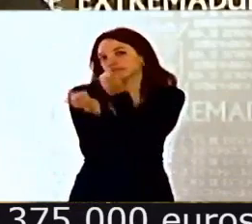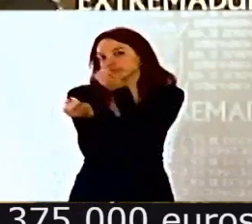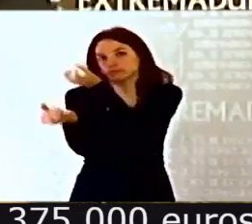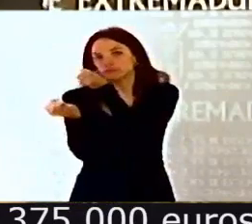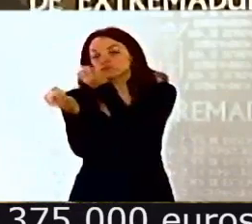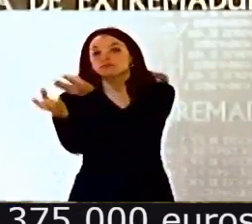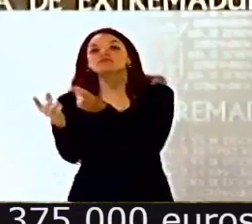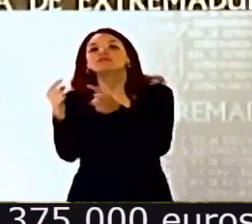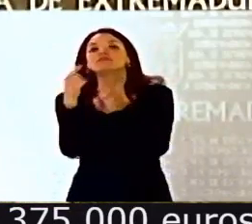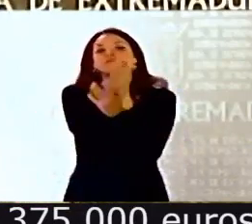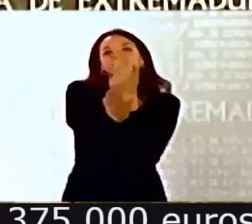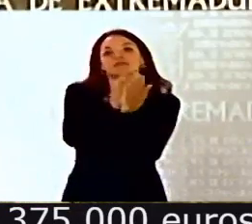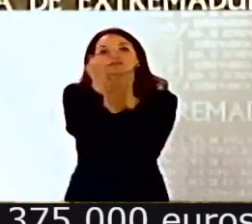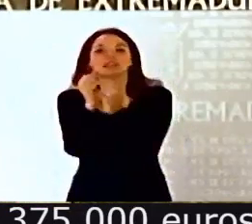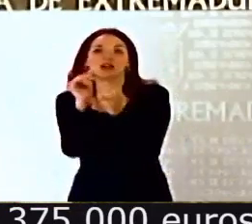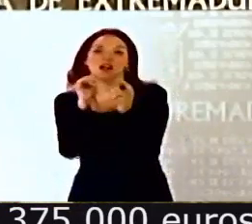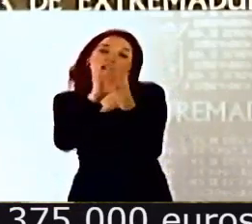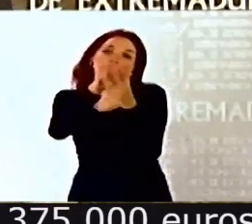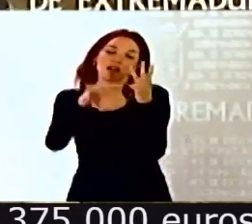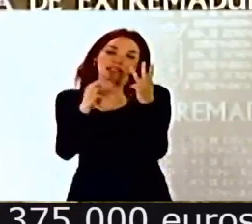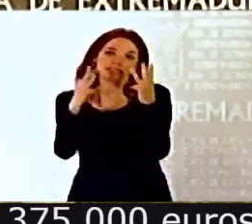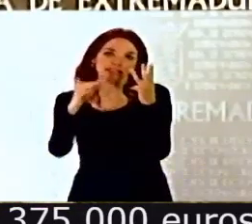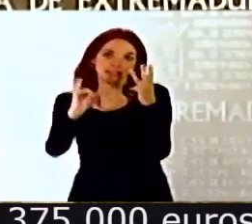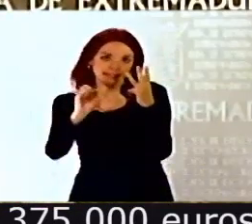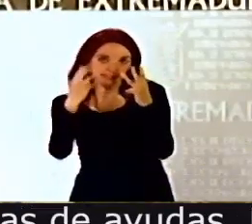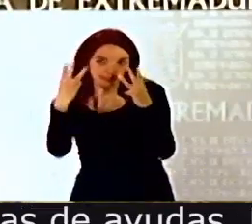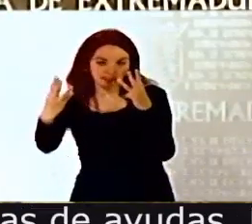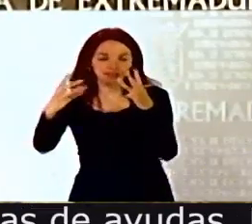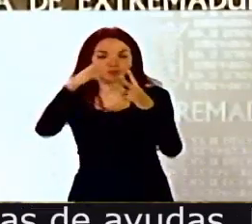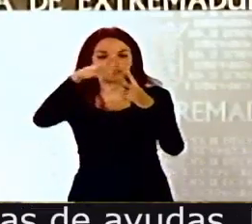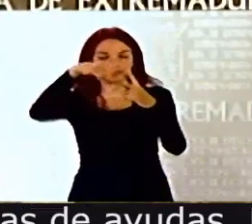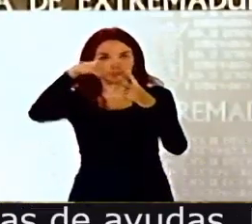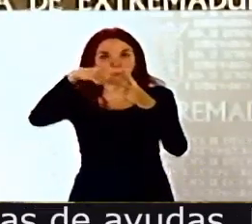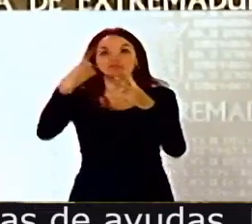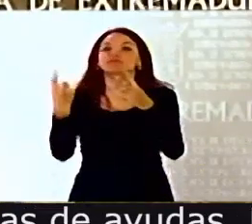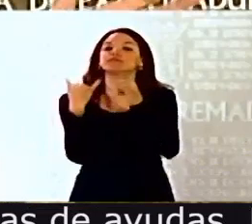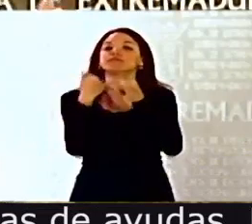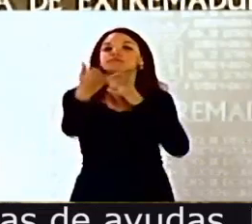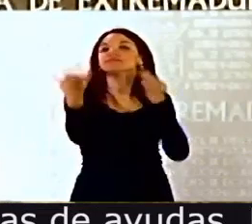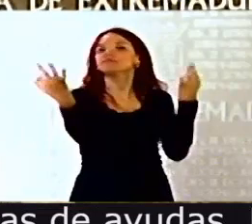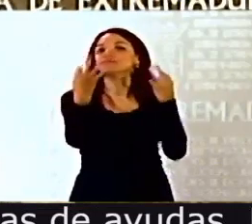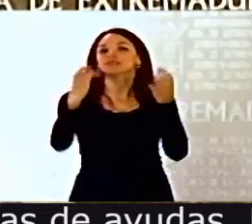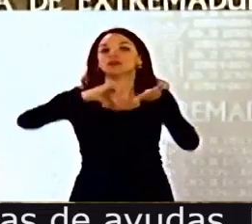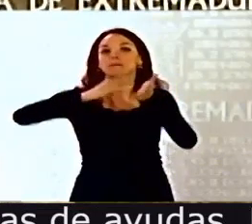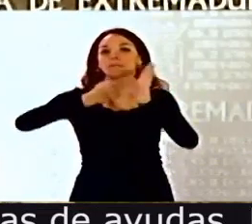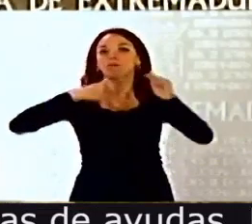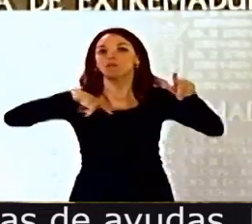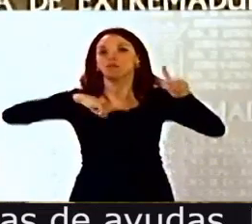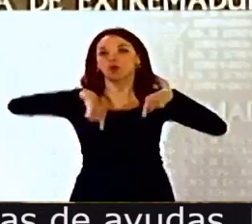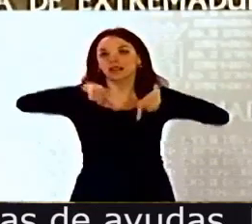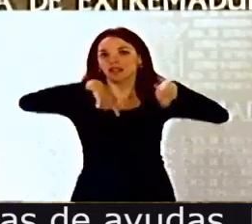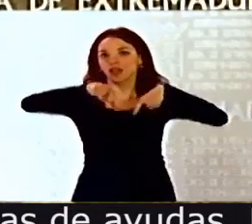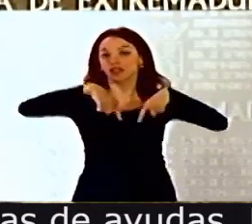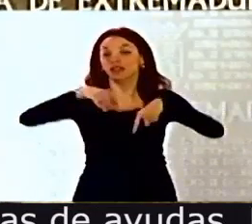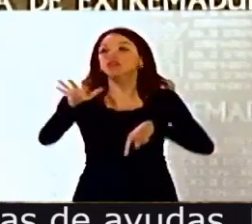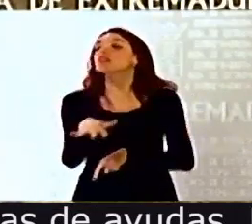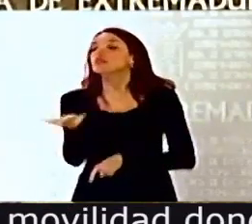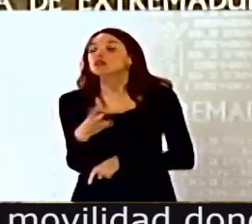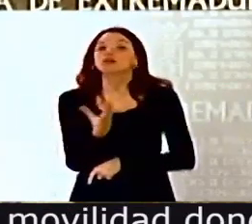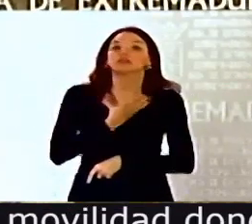contempla 3 líneas de ayuda. La primera de ellas va destinada a financiar planes de movilidad, donde en los ayuntamientos,